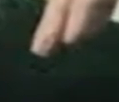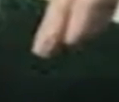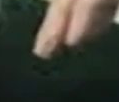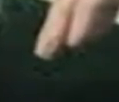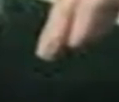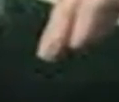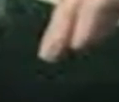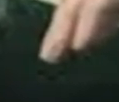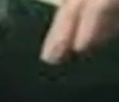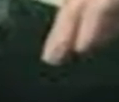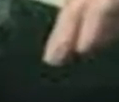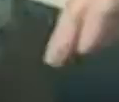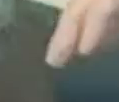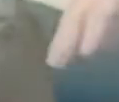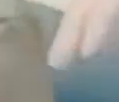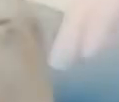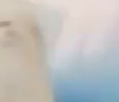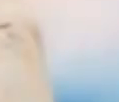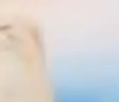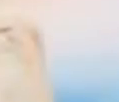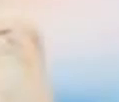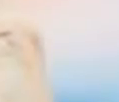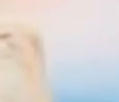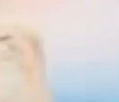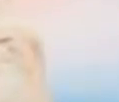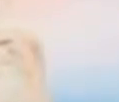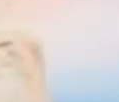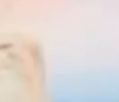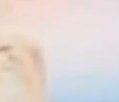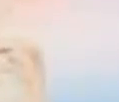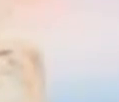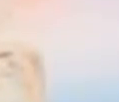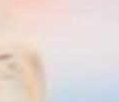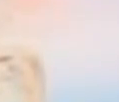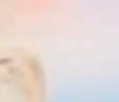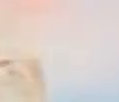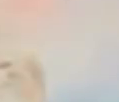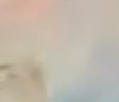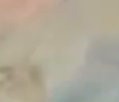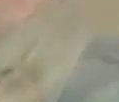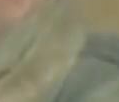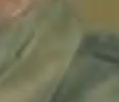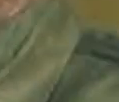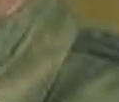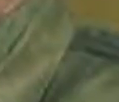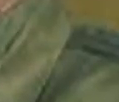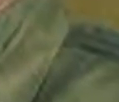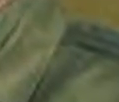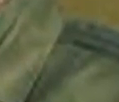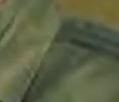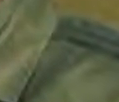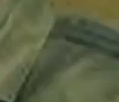historia del siglo XX y ya del siglo XXI. Que viva Fidel, que